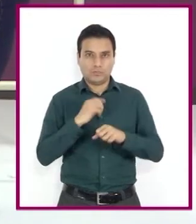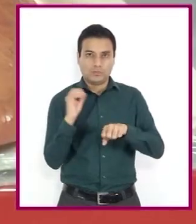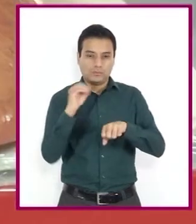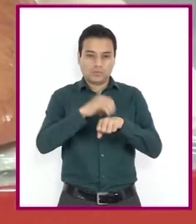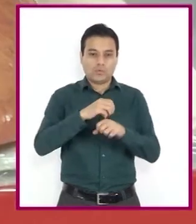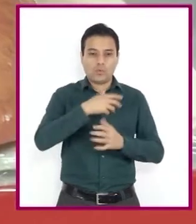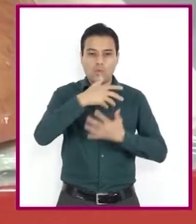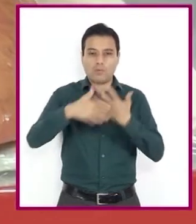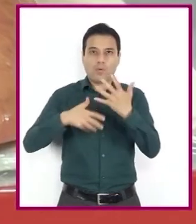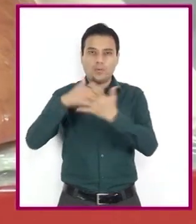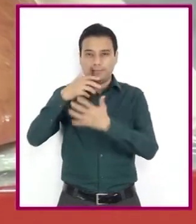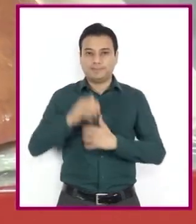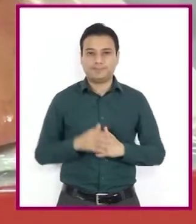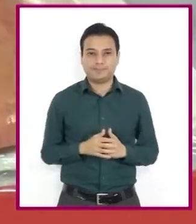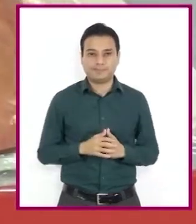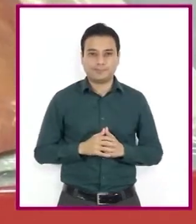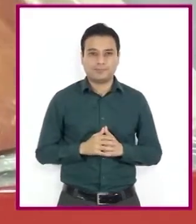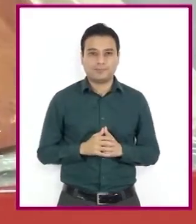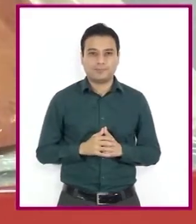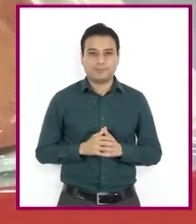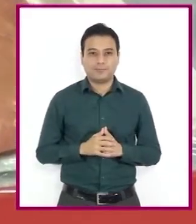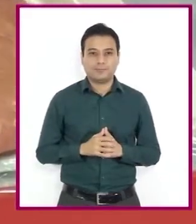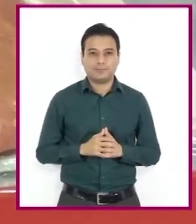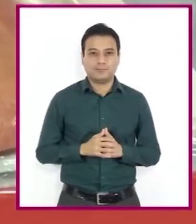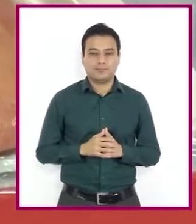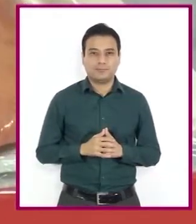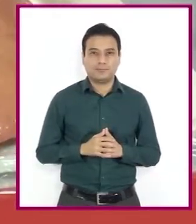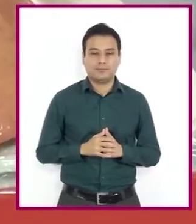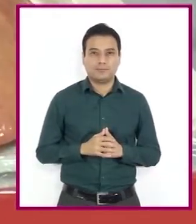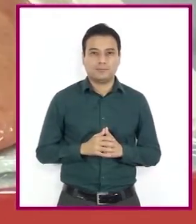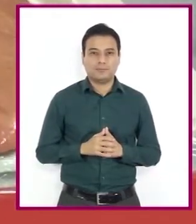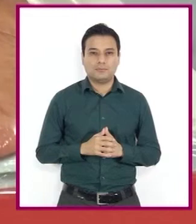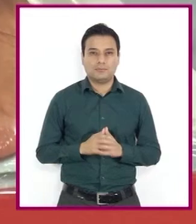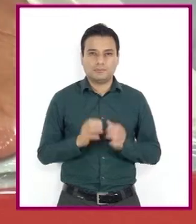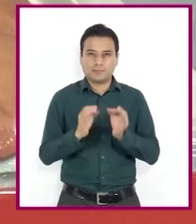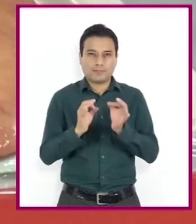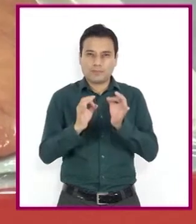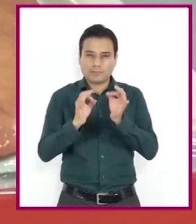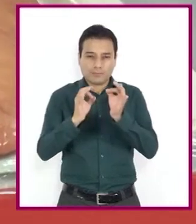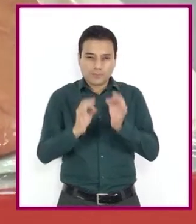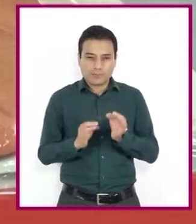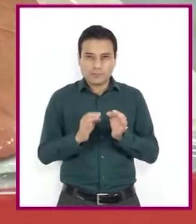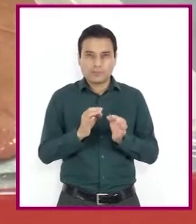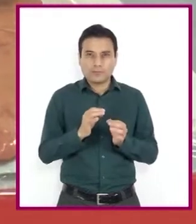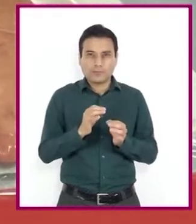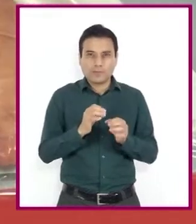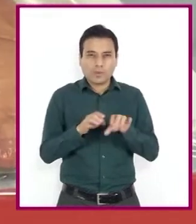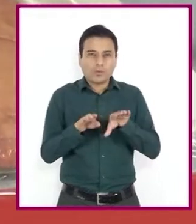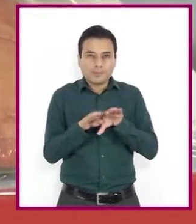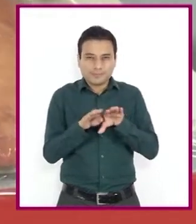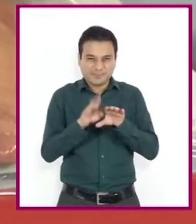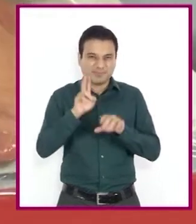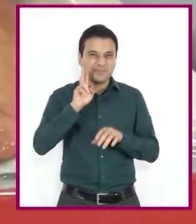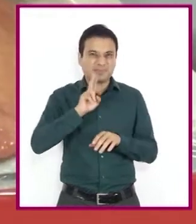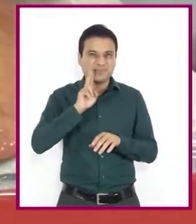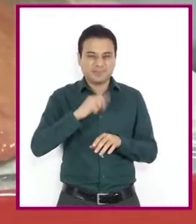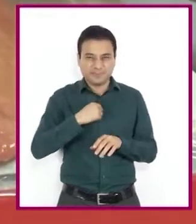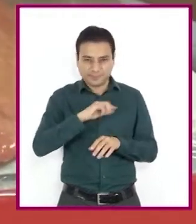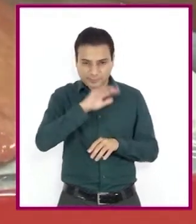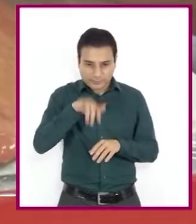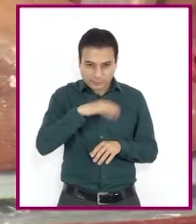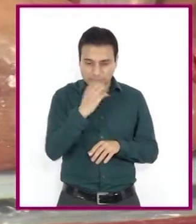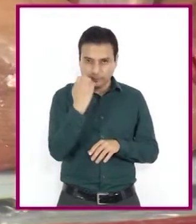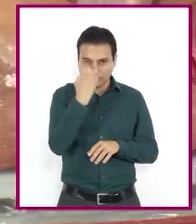Con nuestro popote encontraremos el lugar donde podremos soplar para que pueda pasar el humo. Ponemos